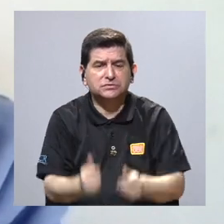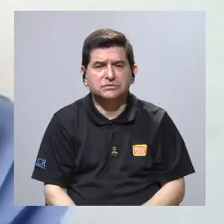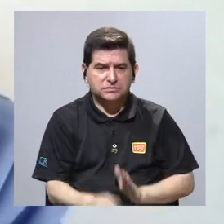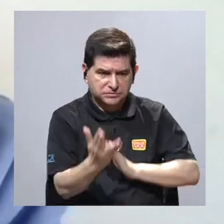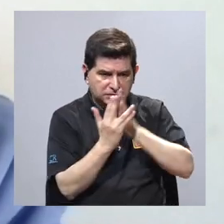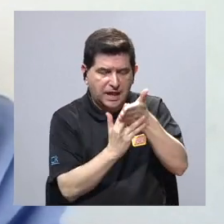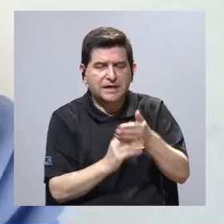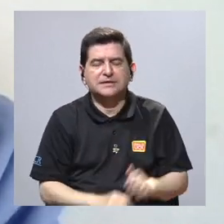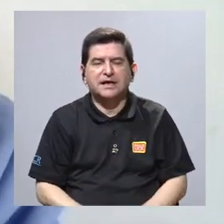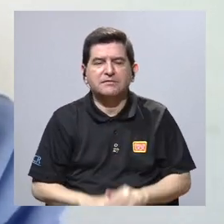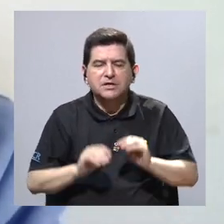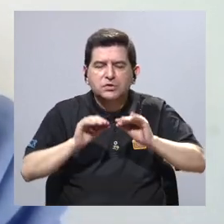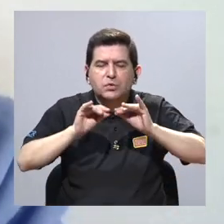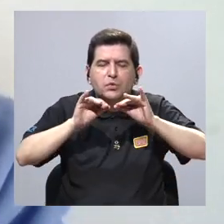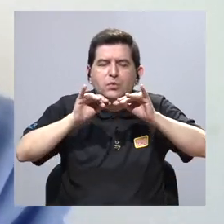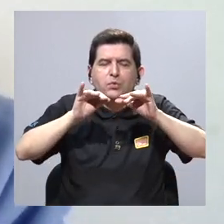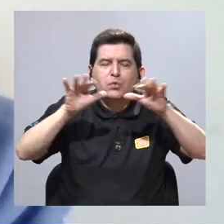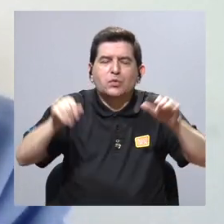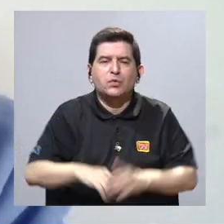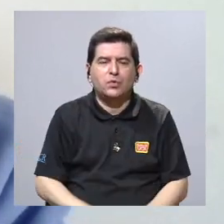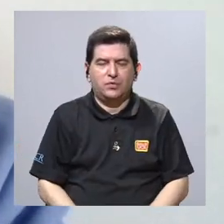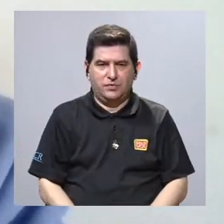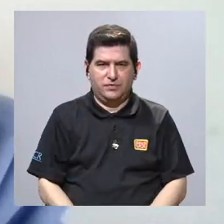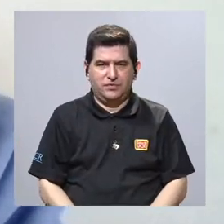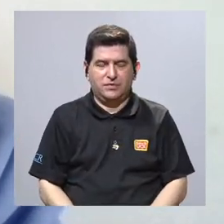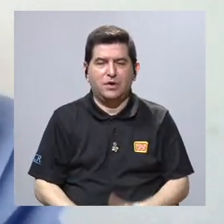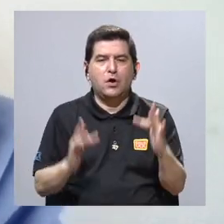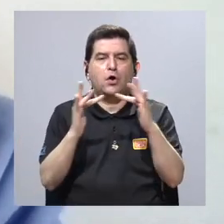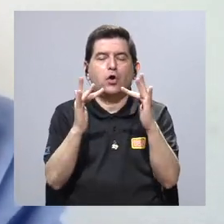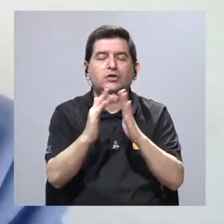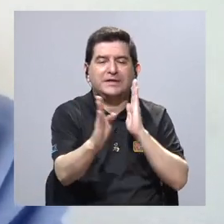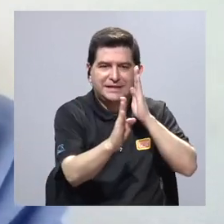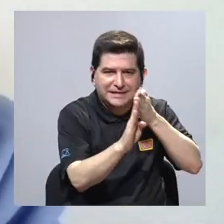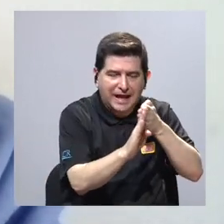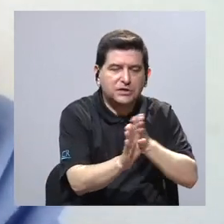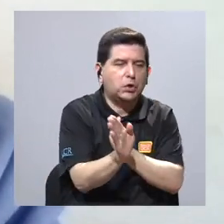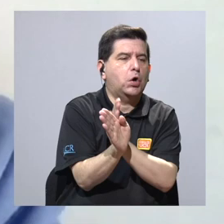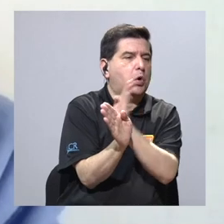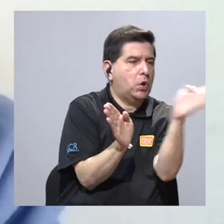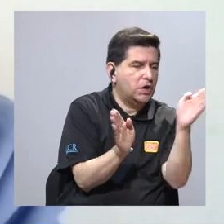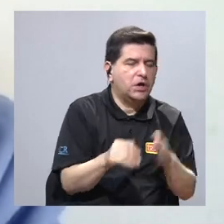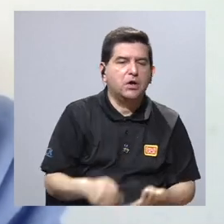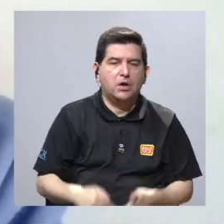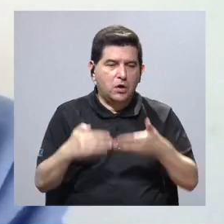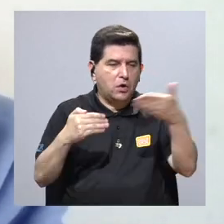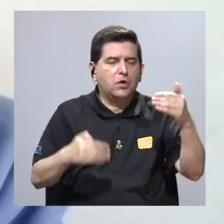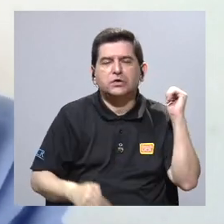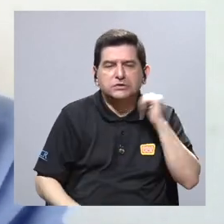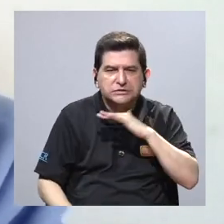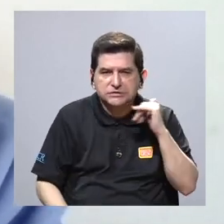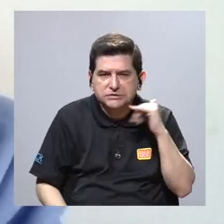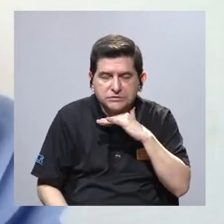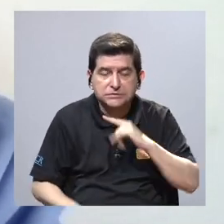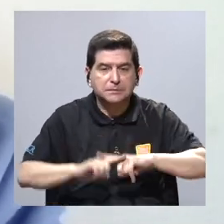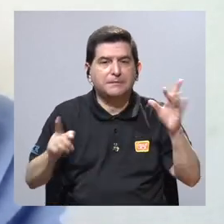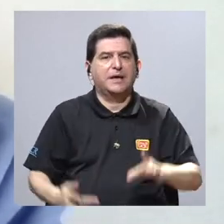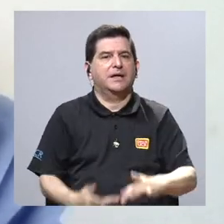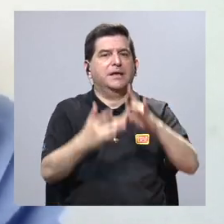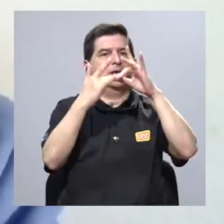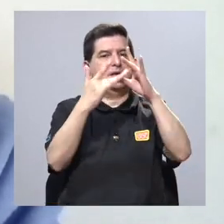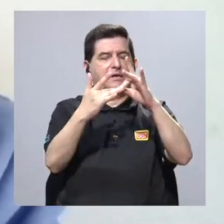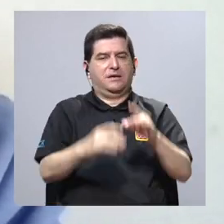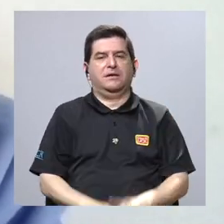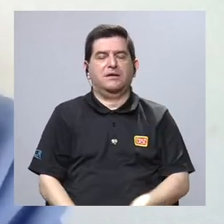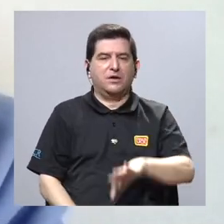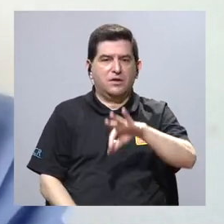de aerosoles, gotas y gotículas, contacto directo e indirecto también con objetos contaminados, pero principalmente por